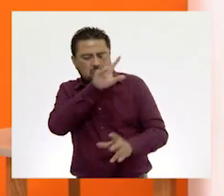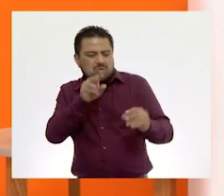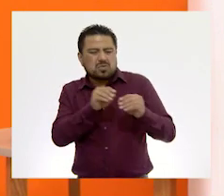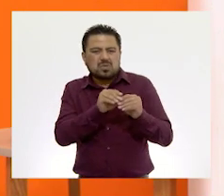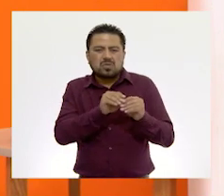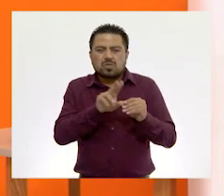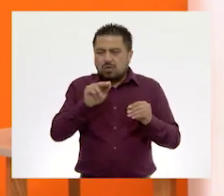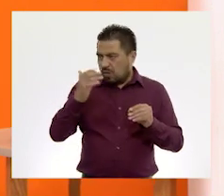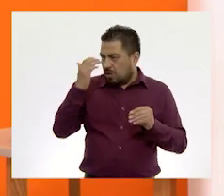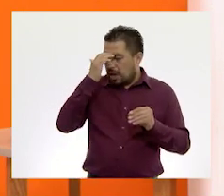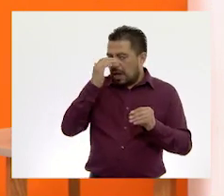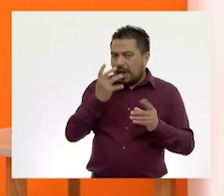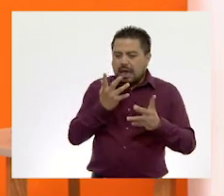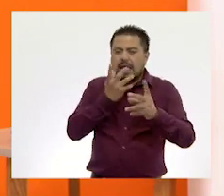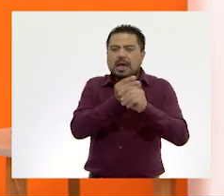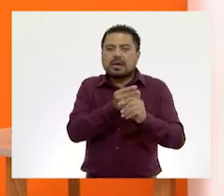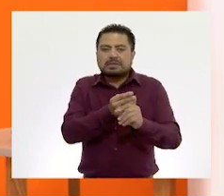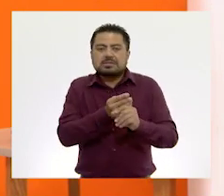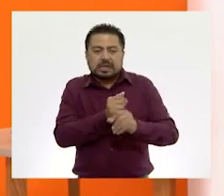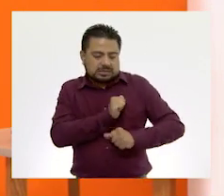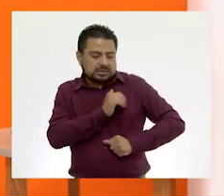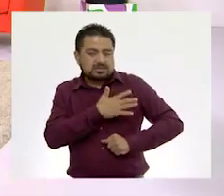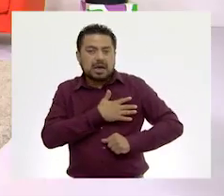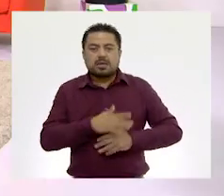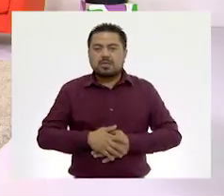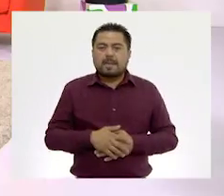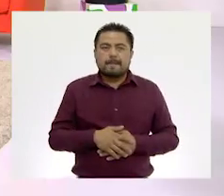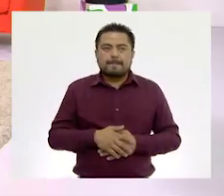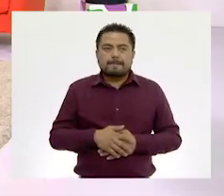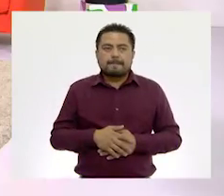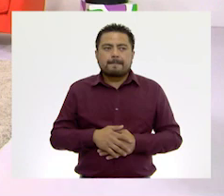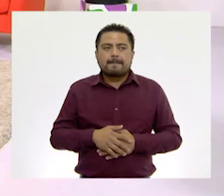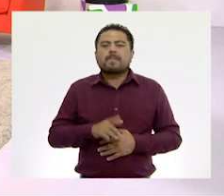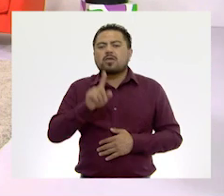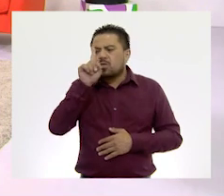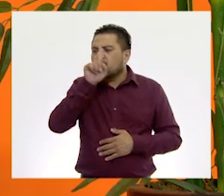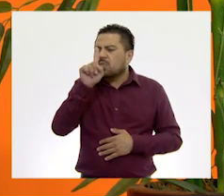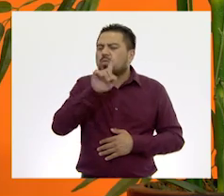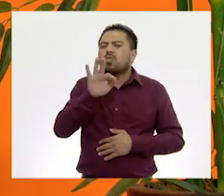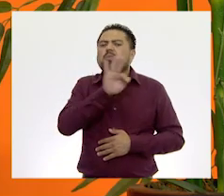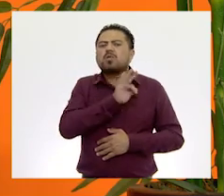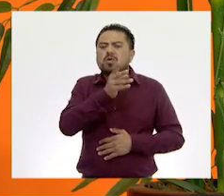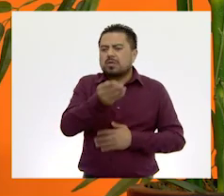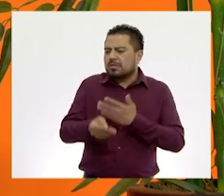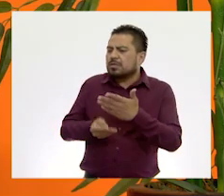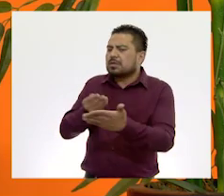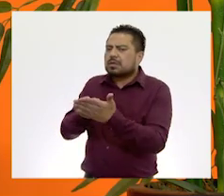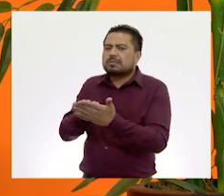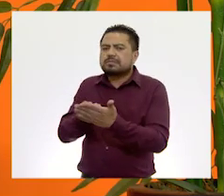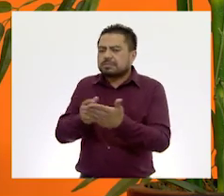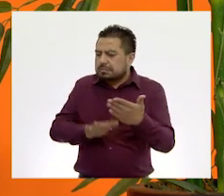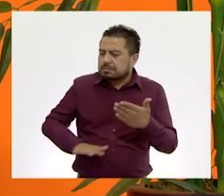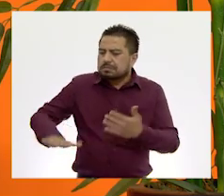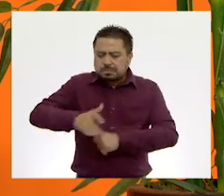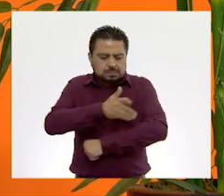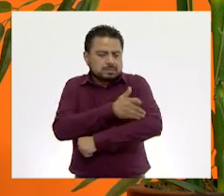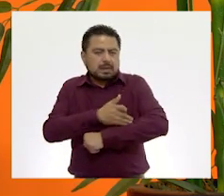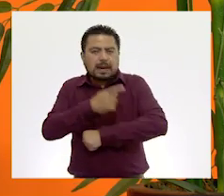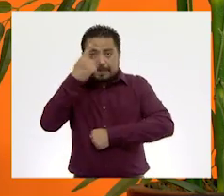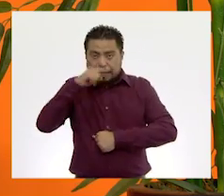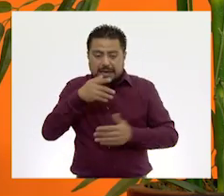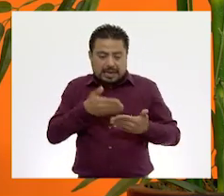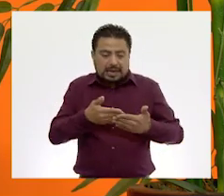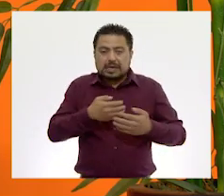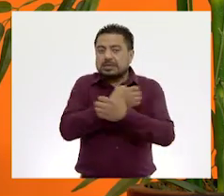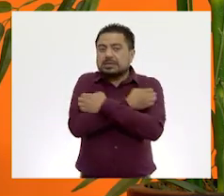de las que no conocía, esas palabras que no conocía en español. Incluso, ¿qué sugerencias podrías darle a las familias para que en